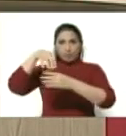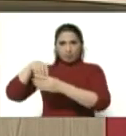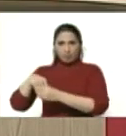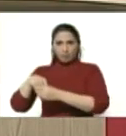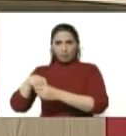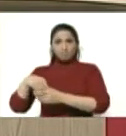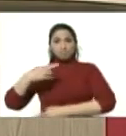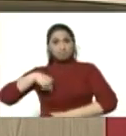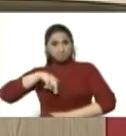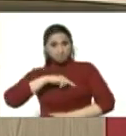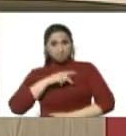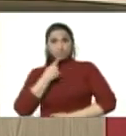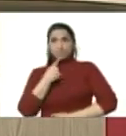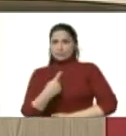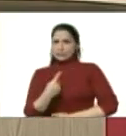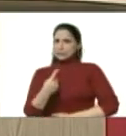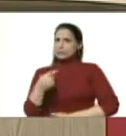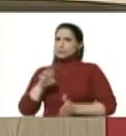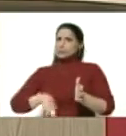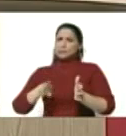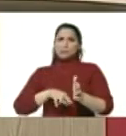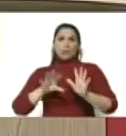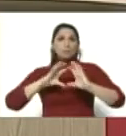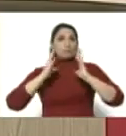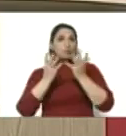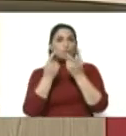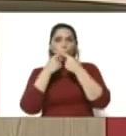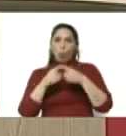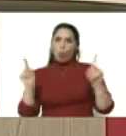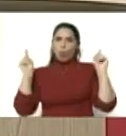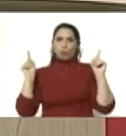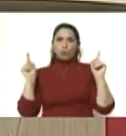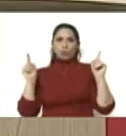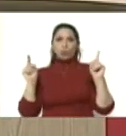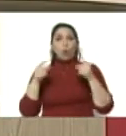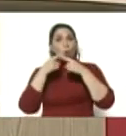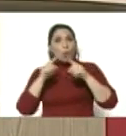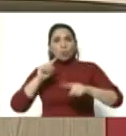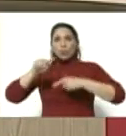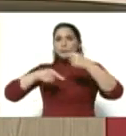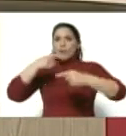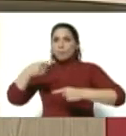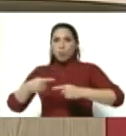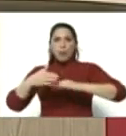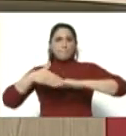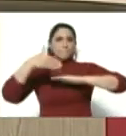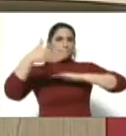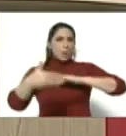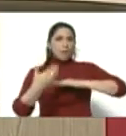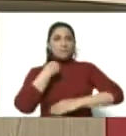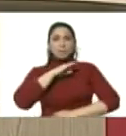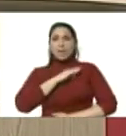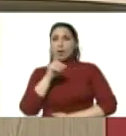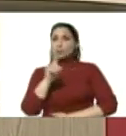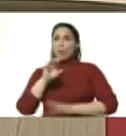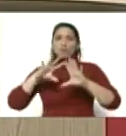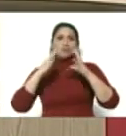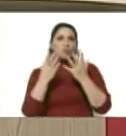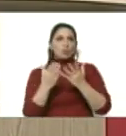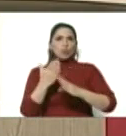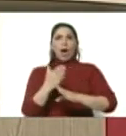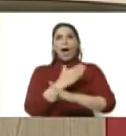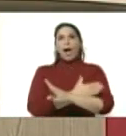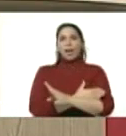Lo hemos dicho muchas veces, el mundo es otro y será otro después de la pandemia. No va a ser el mundo